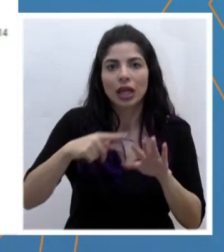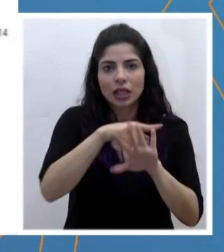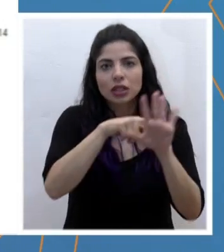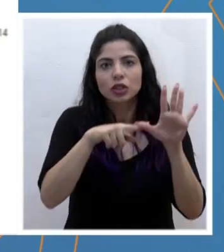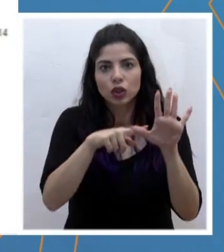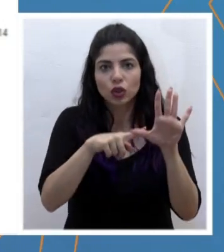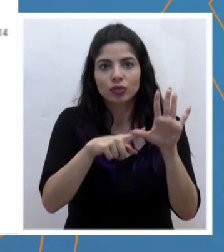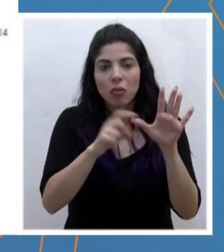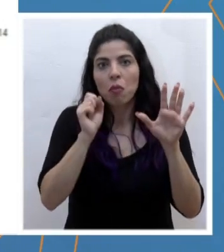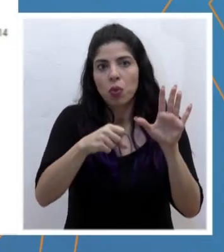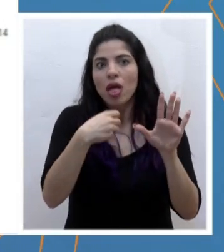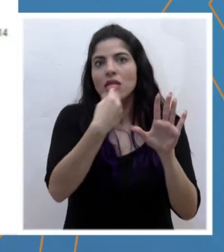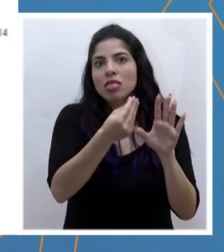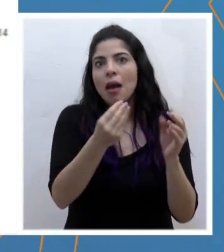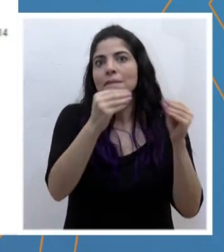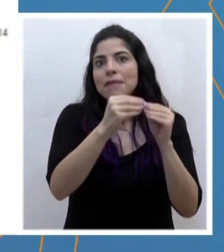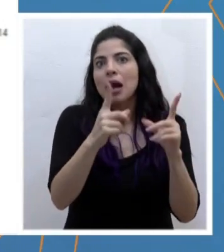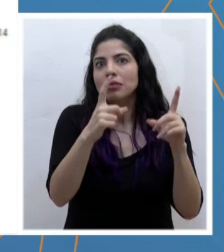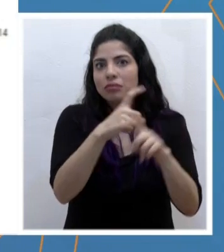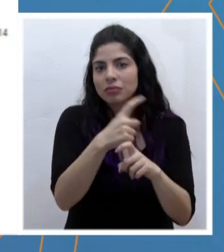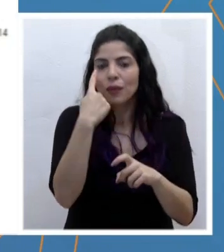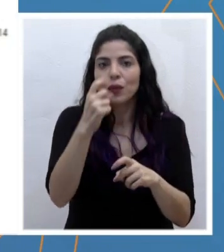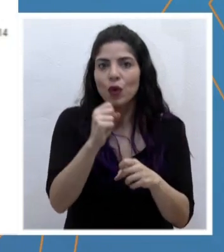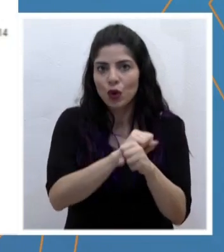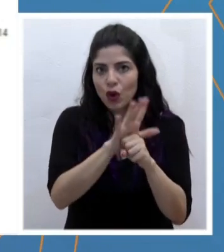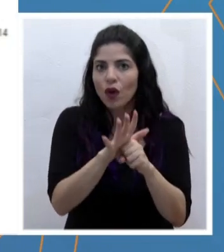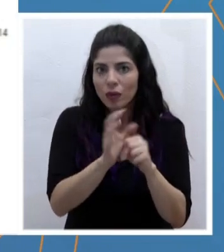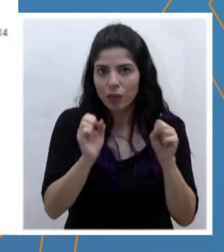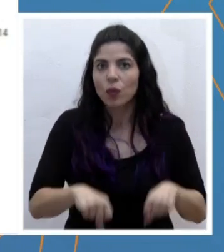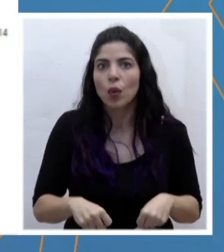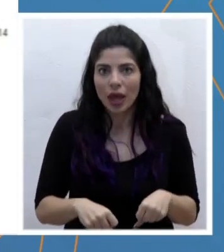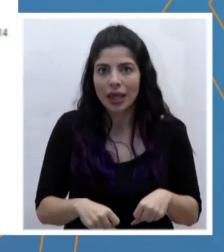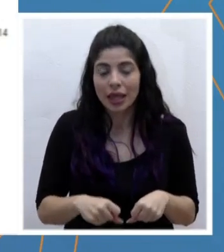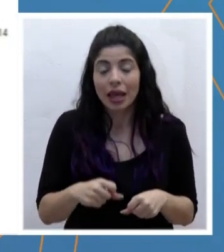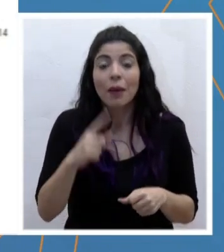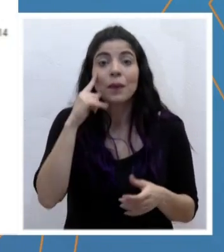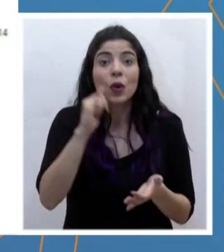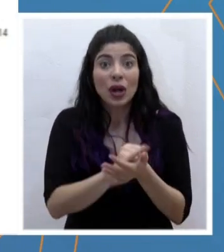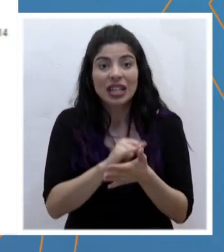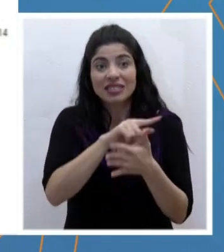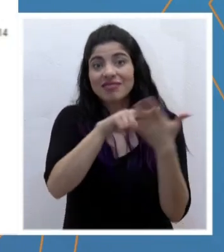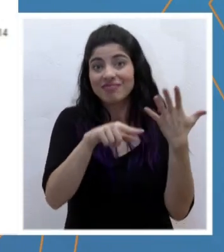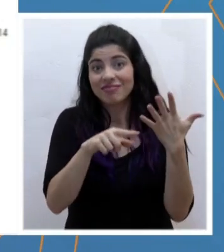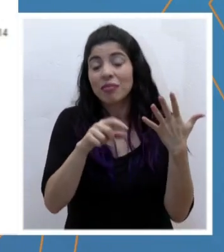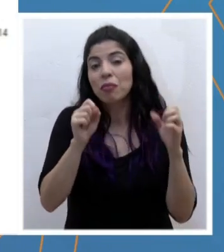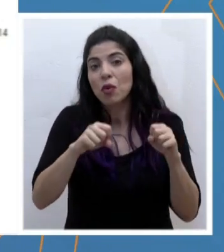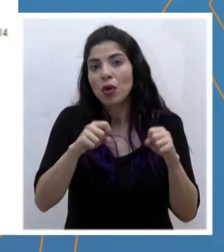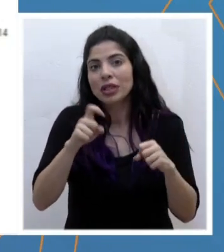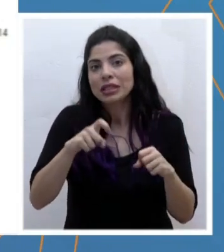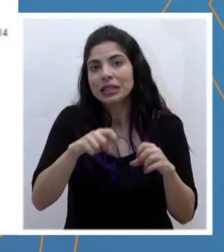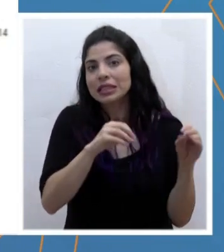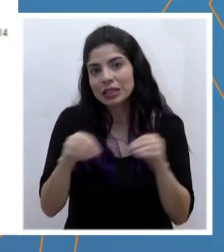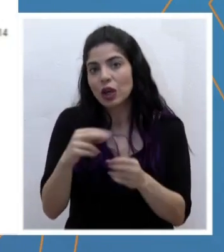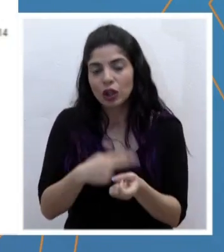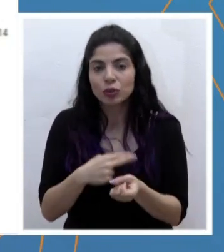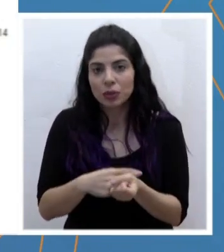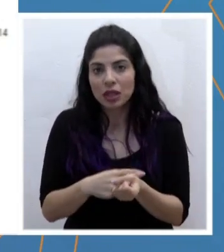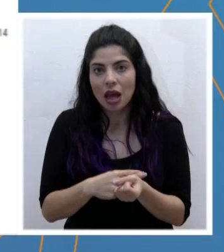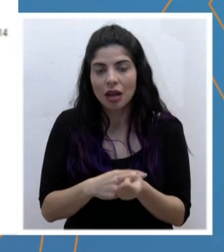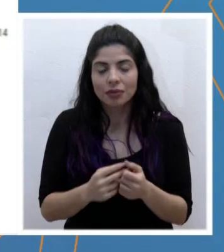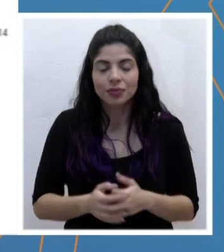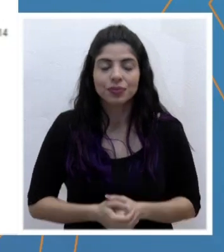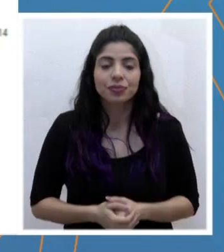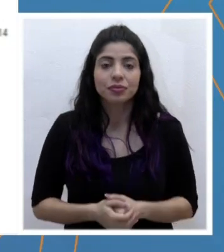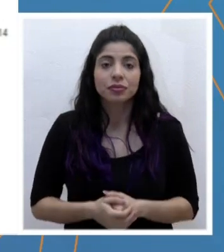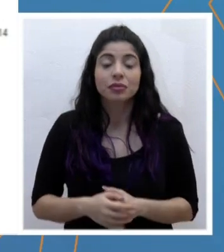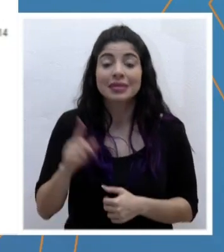vulnerables a una complicación asociada con el COVID-19 y por ende podrían requerir hospitalización. En